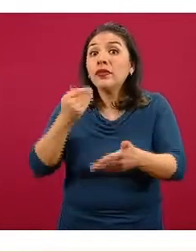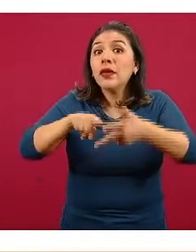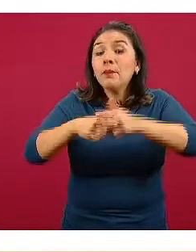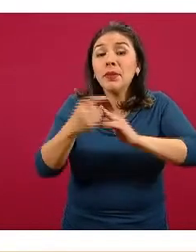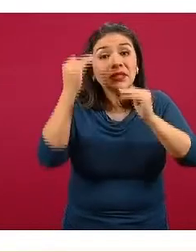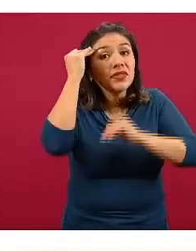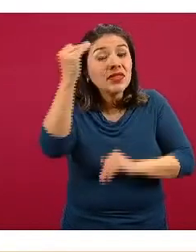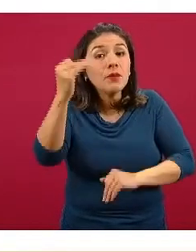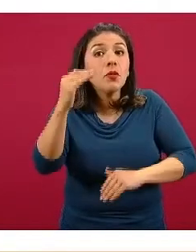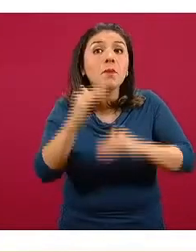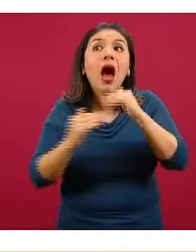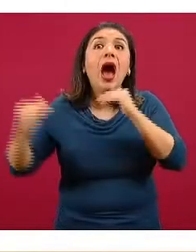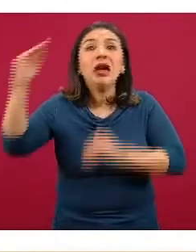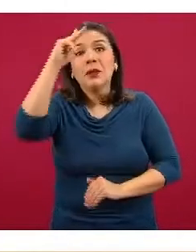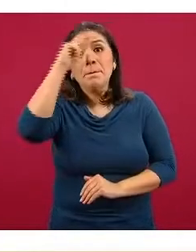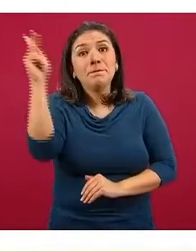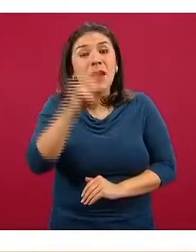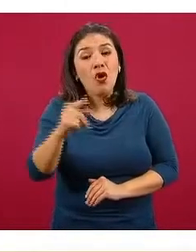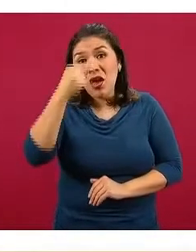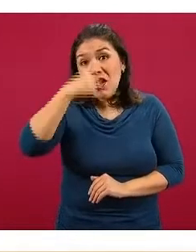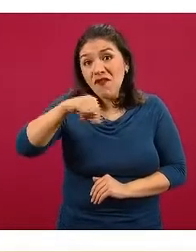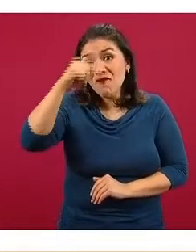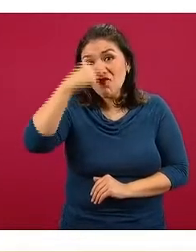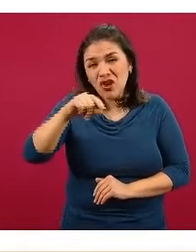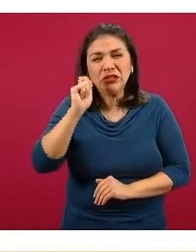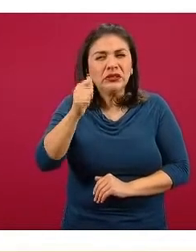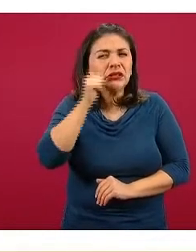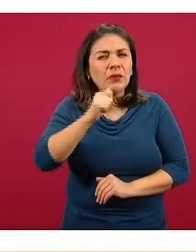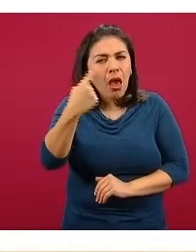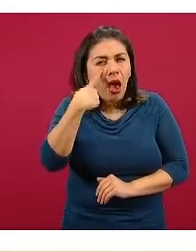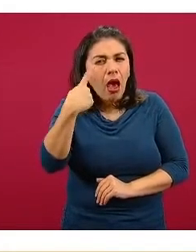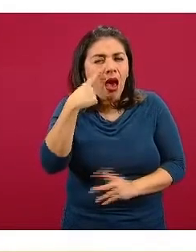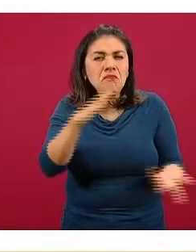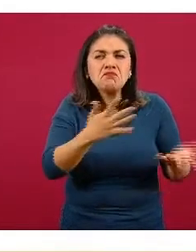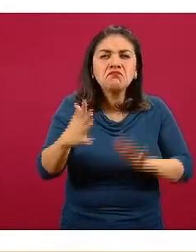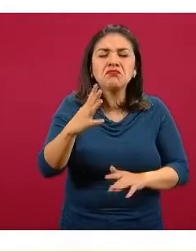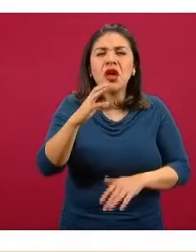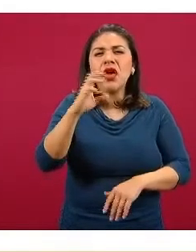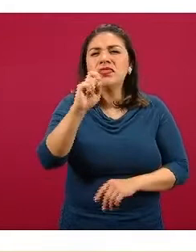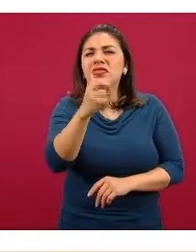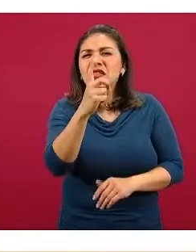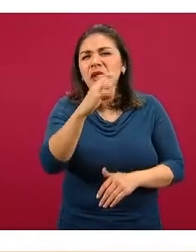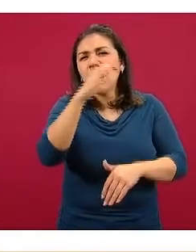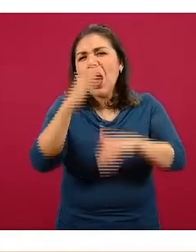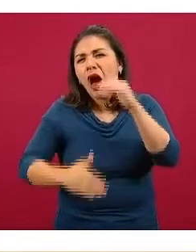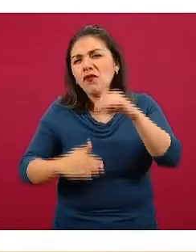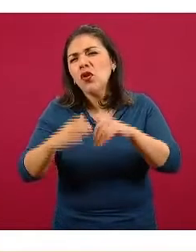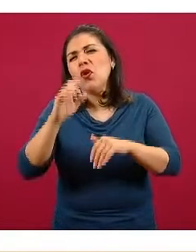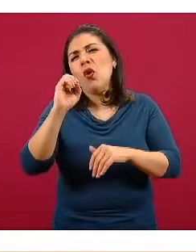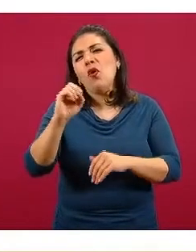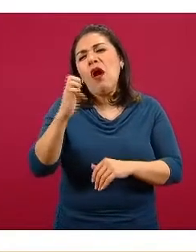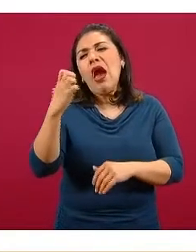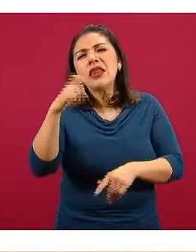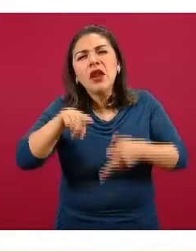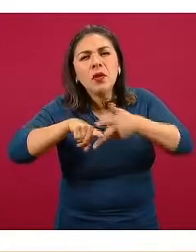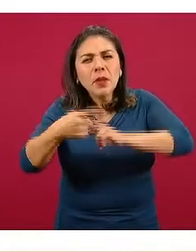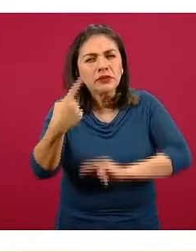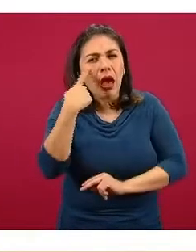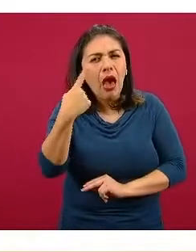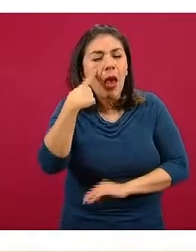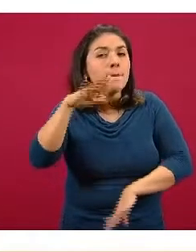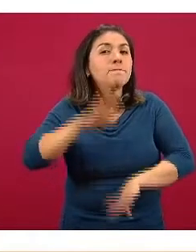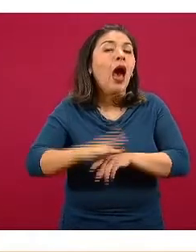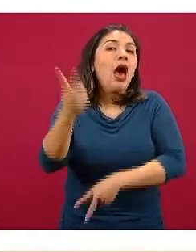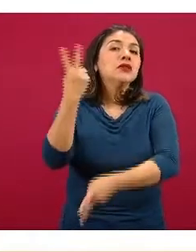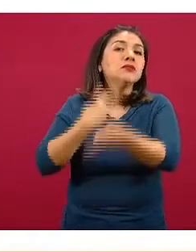la temporada alta de influenza, que como sabemos es a finales de diciembre, principios de enero, es cuando históricamente hemos visto